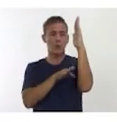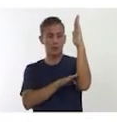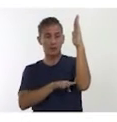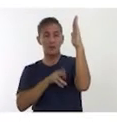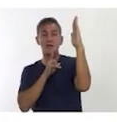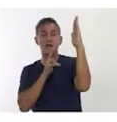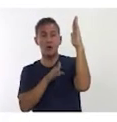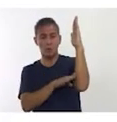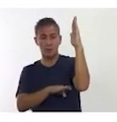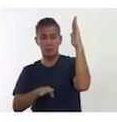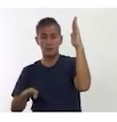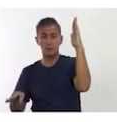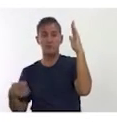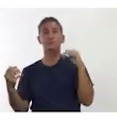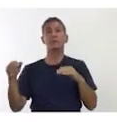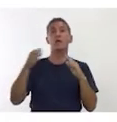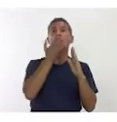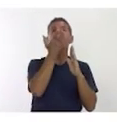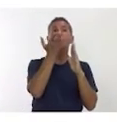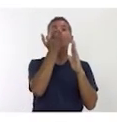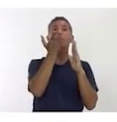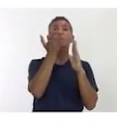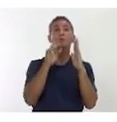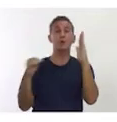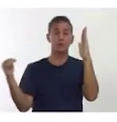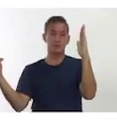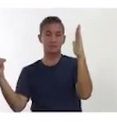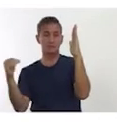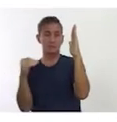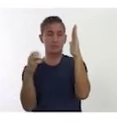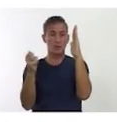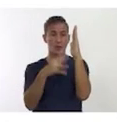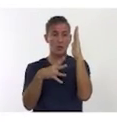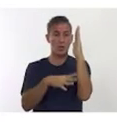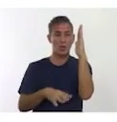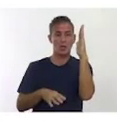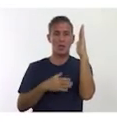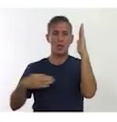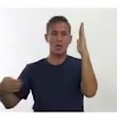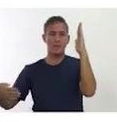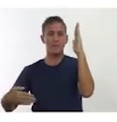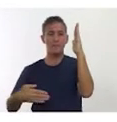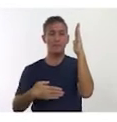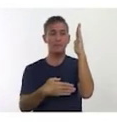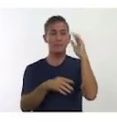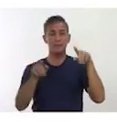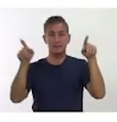el aire y el vidrio, cuando vemos los peces a través de la pecera.